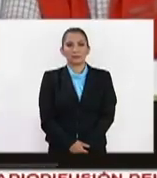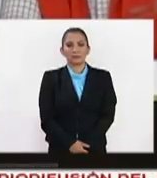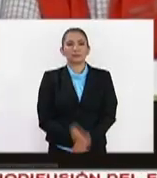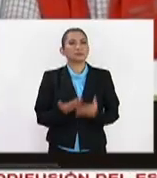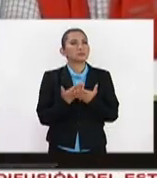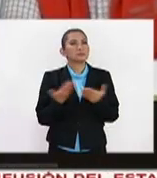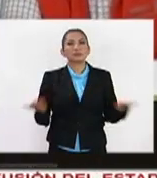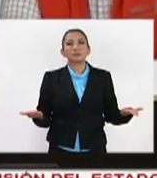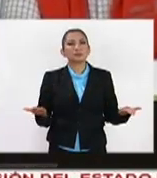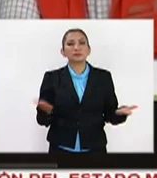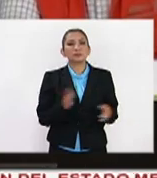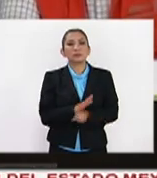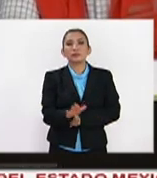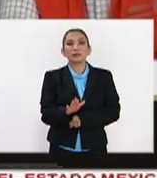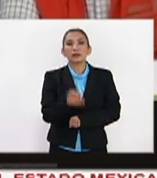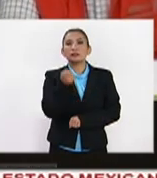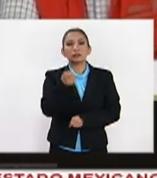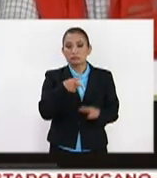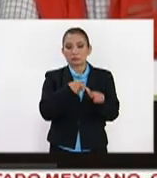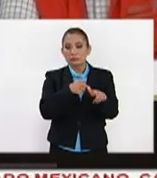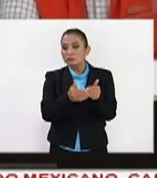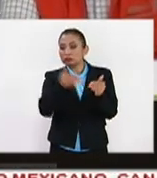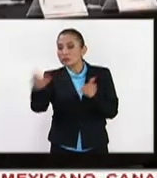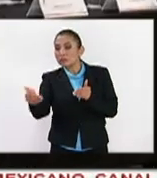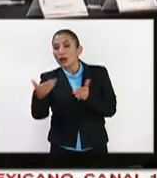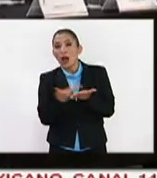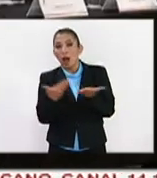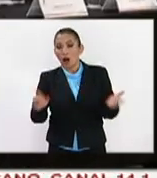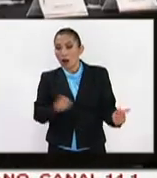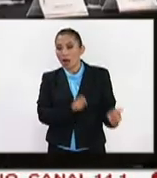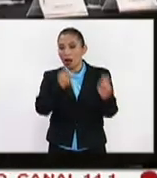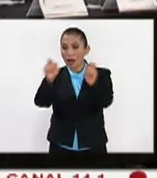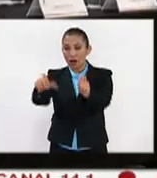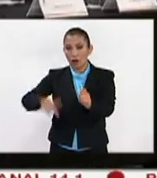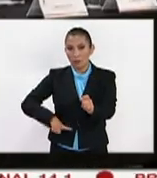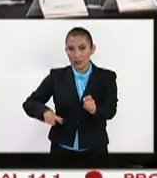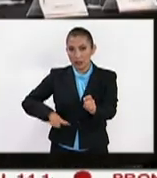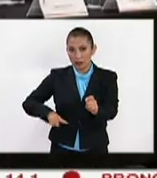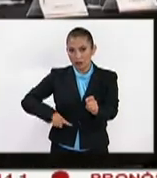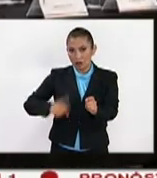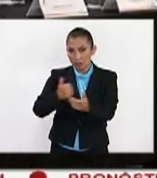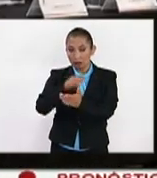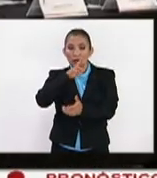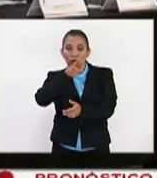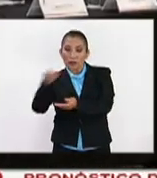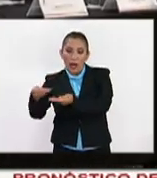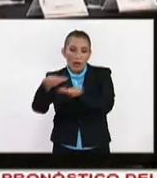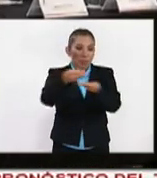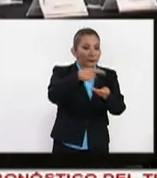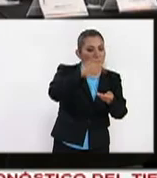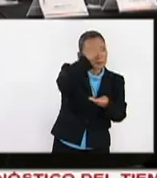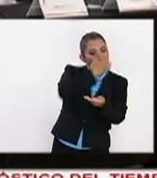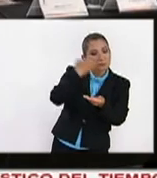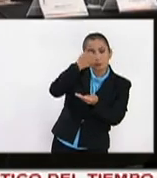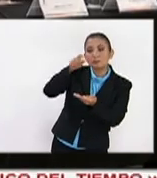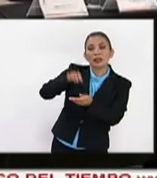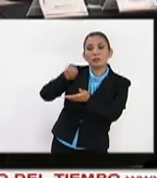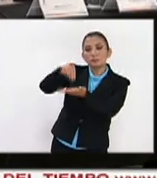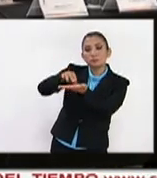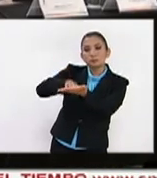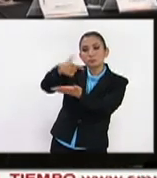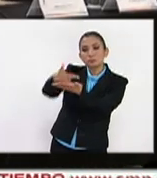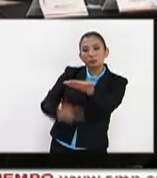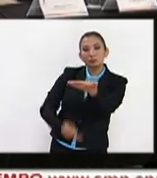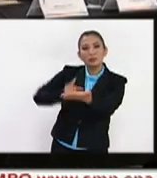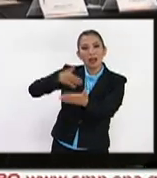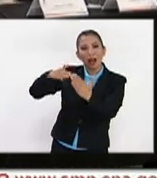Ahora, lo que sigue, se entregará al Gobierno de la República los resultados de este censo,